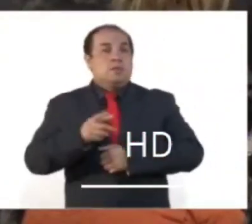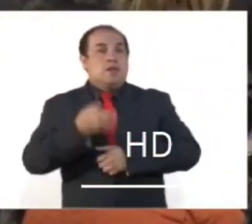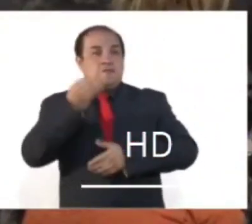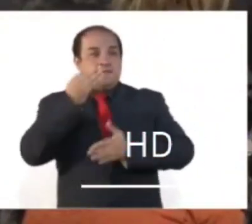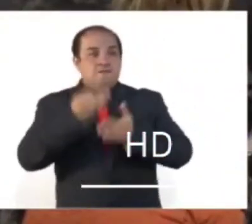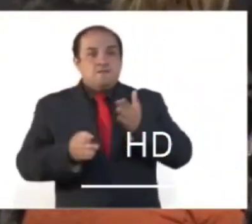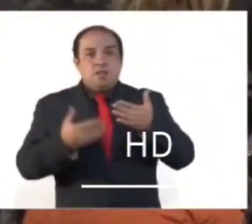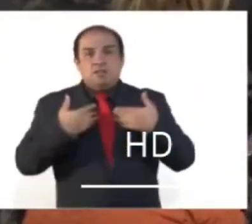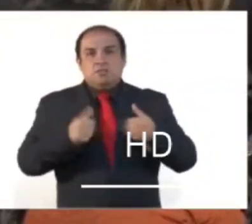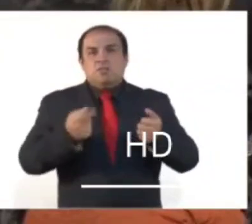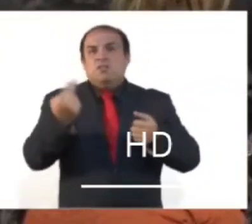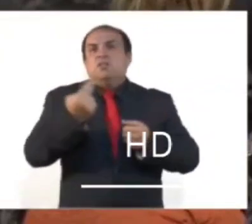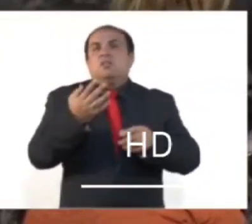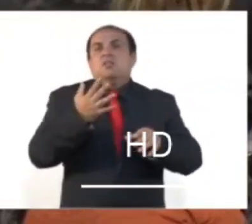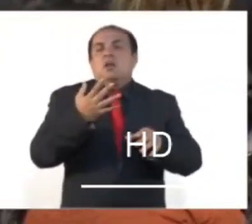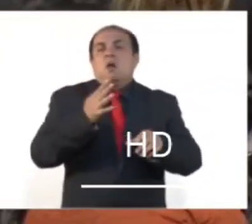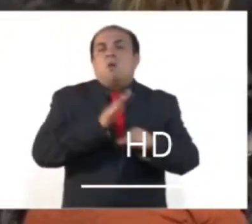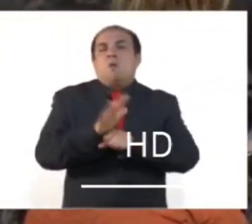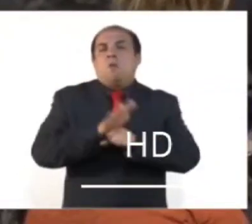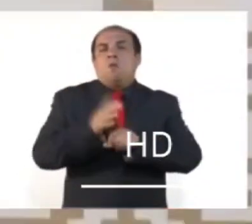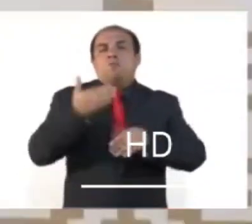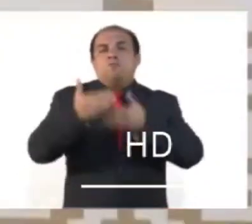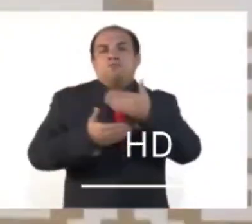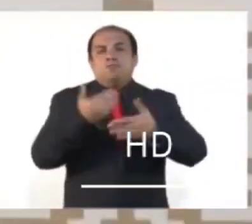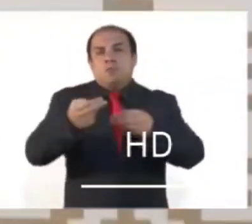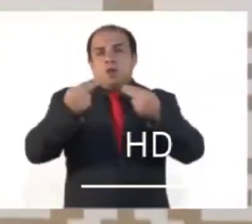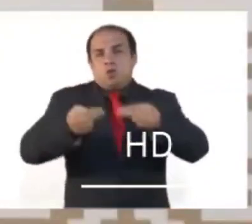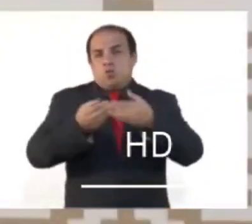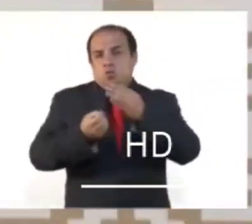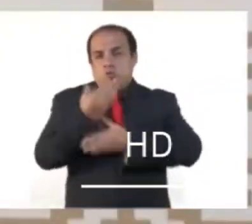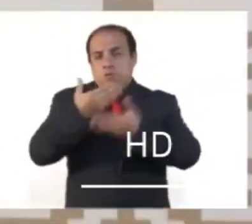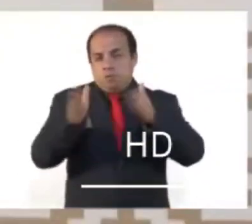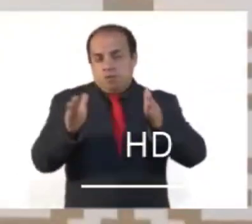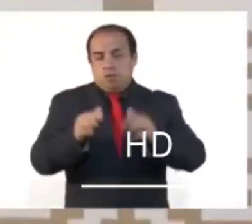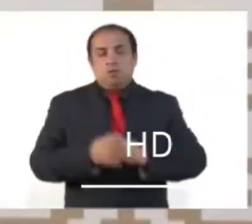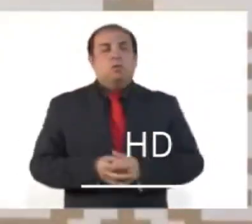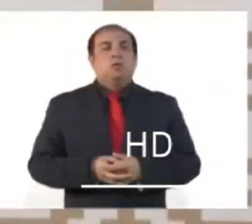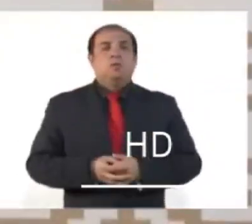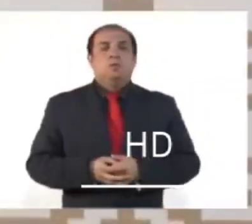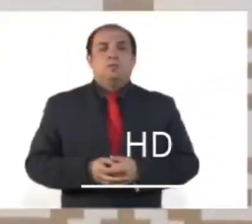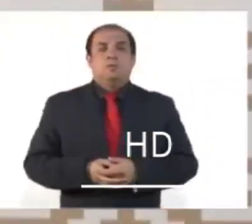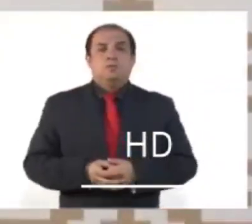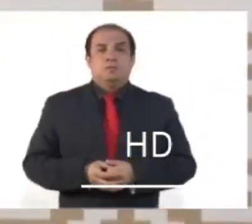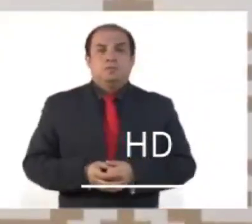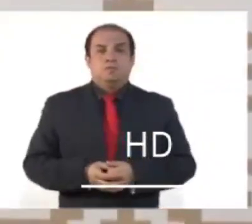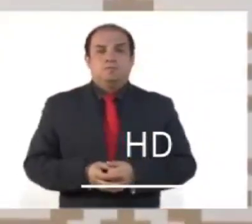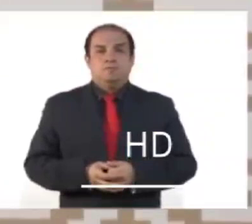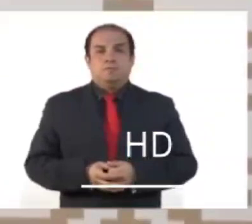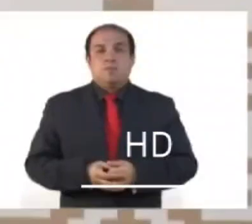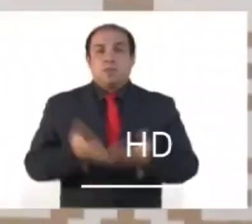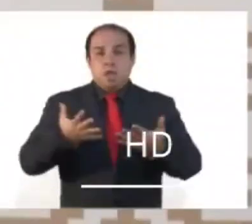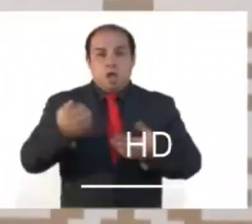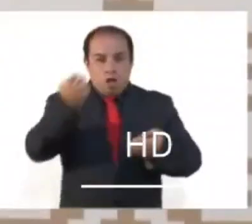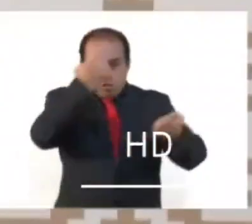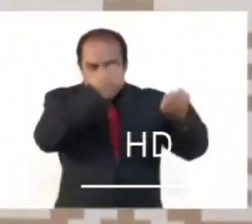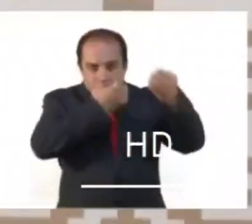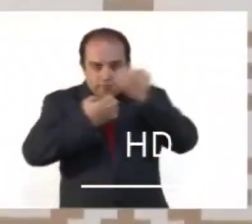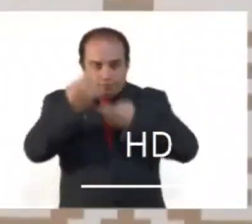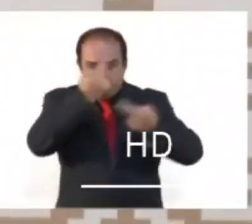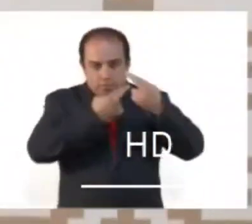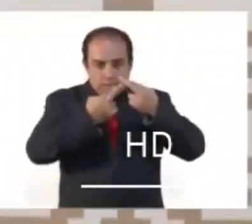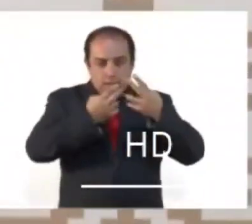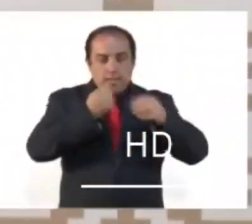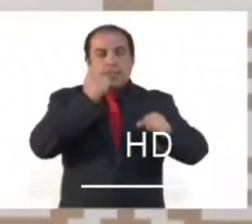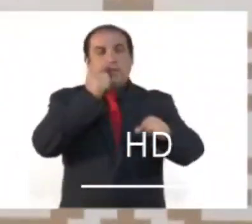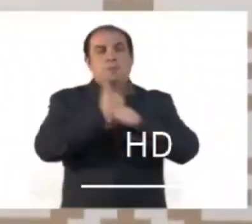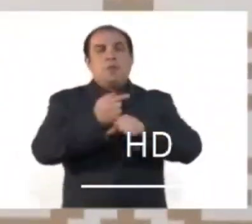necesitaba hacer para abrir un negocio. De esta manera, encontramos que para abrir un